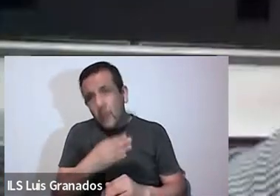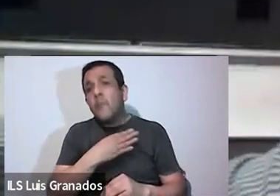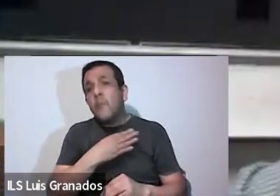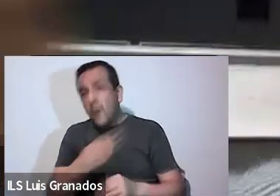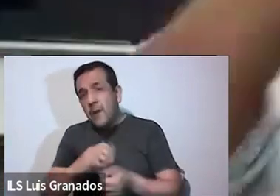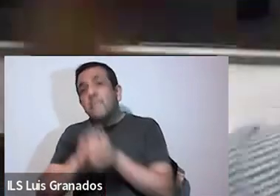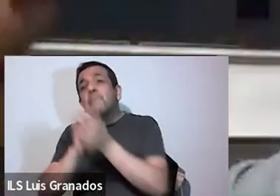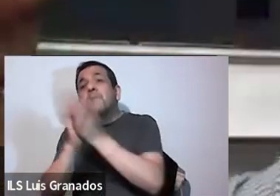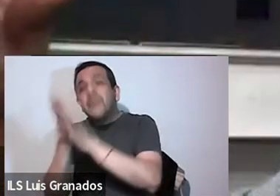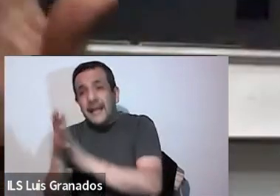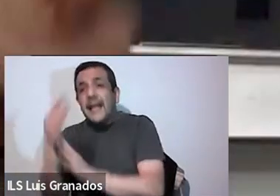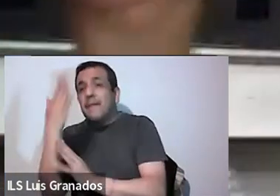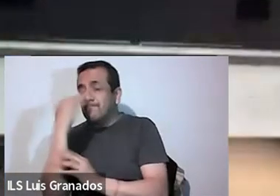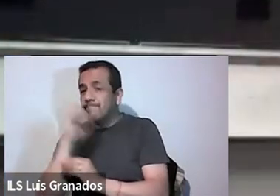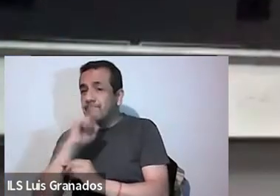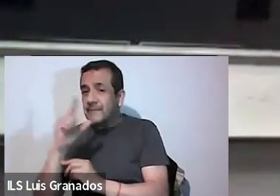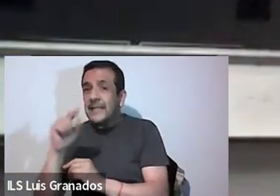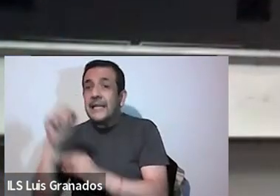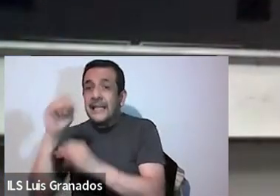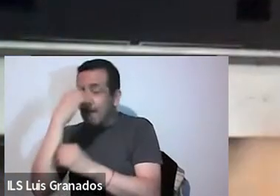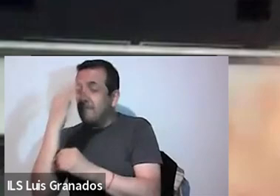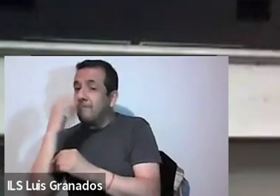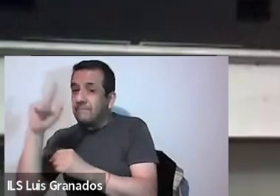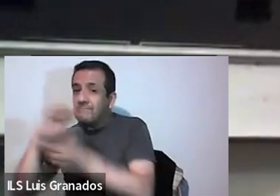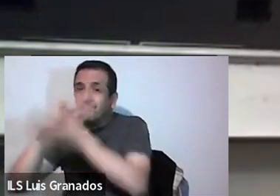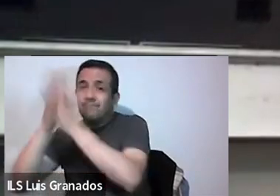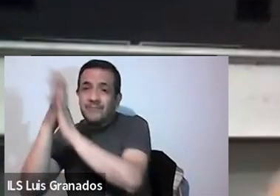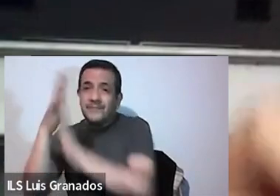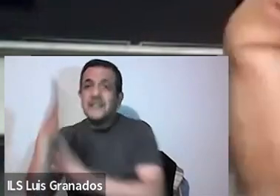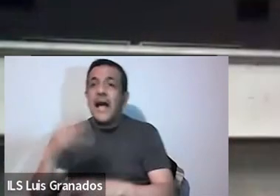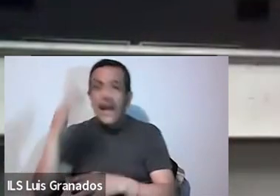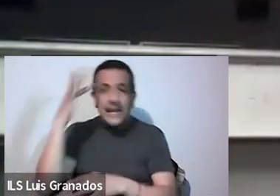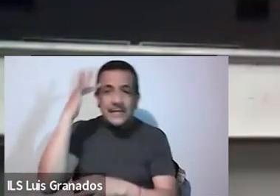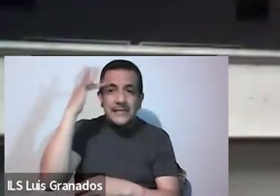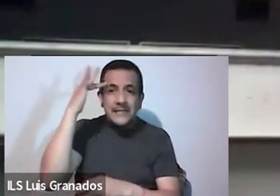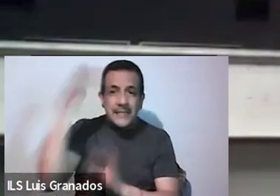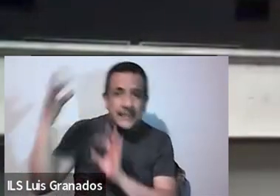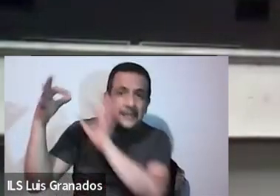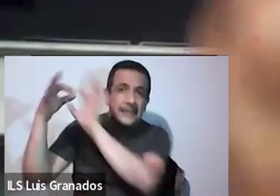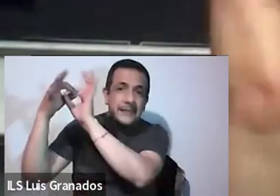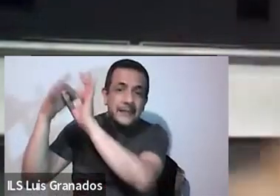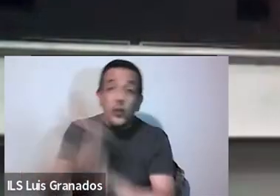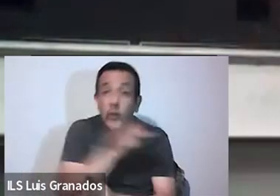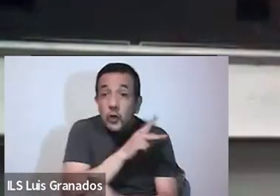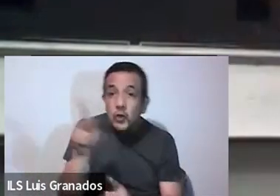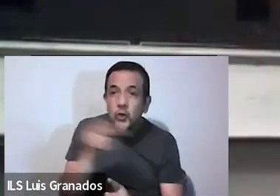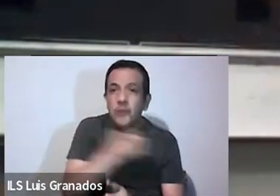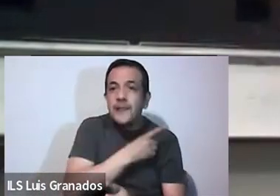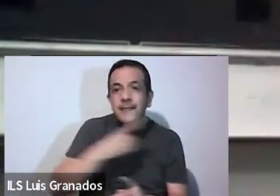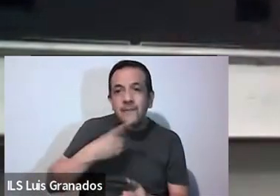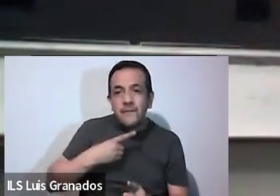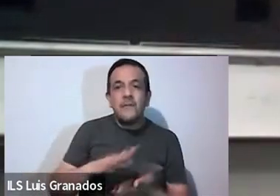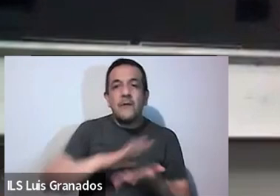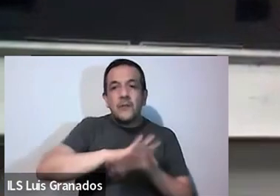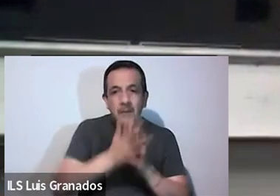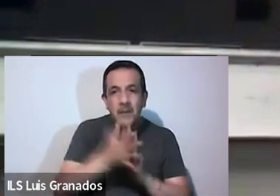la santidad. Todos los que estamos aquí hoy, esta noche, podemos ser mejores. Estamos llamados a